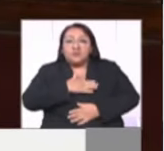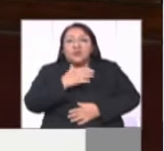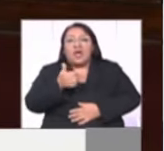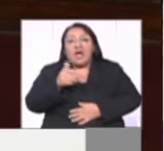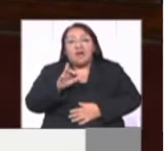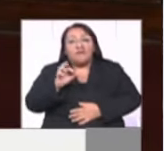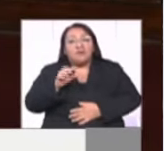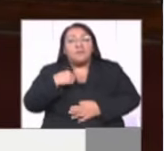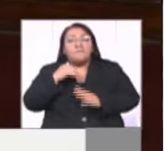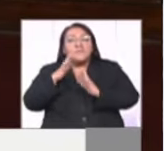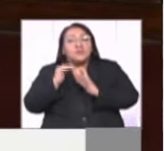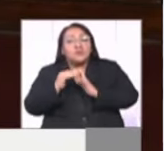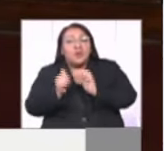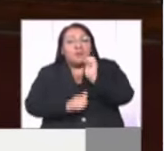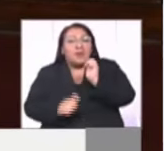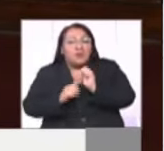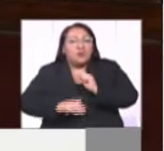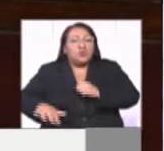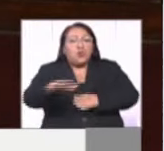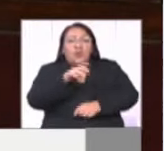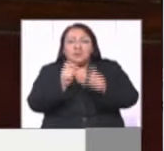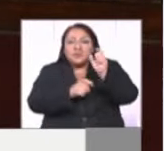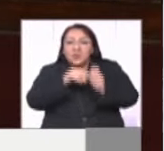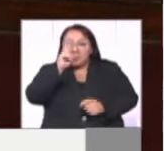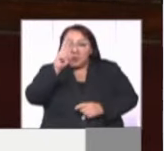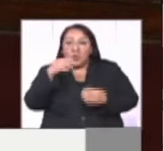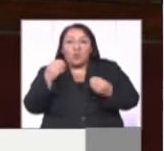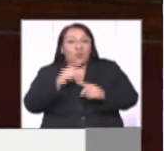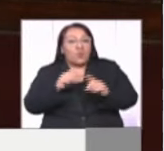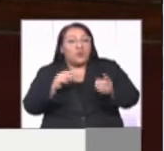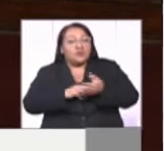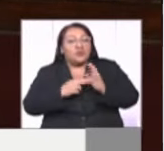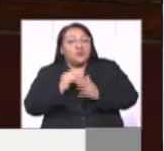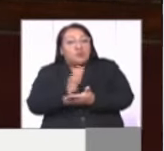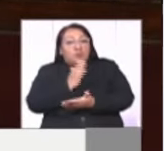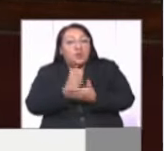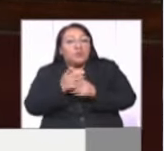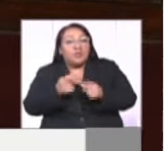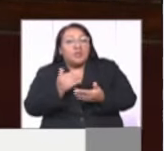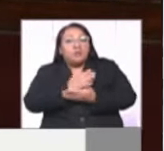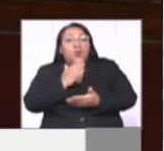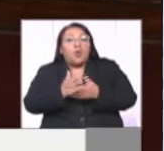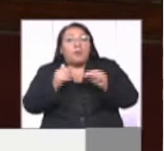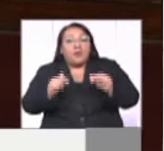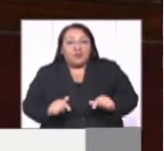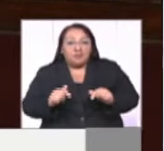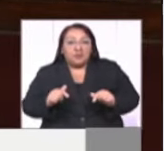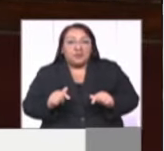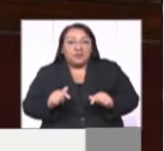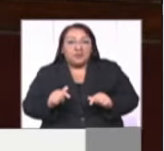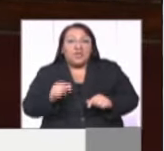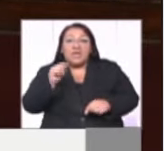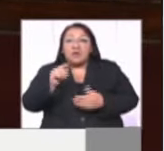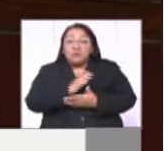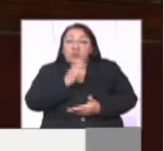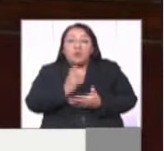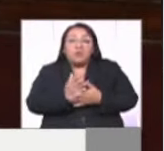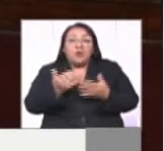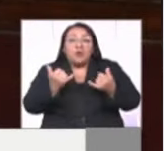de millones de hermanos nuestros, como no en una situación de crisis, en una